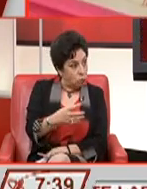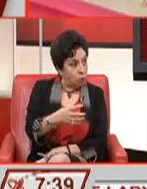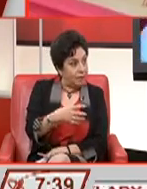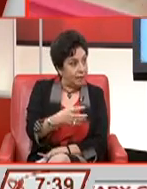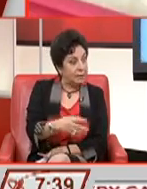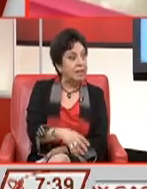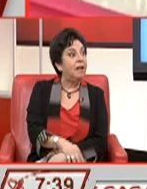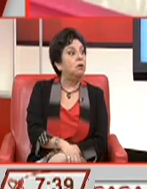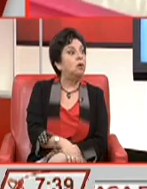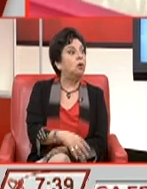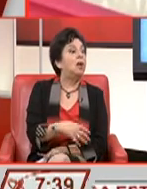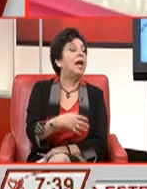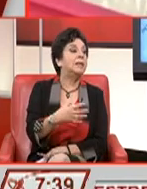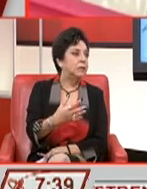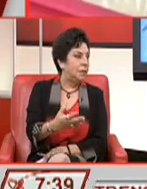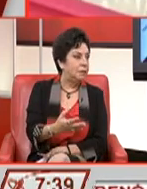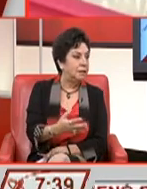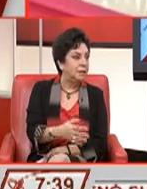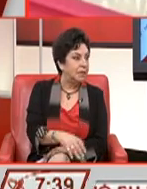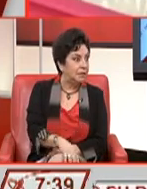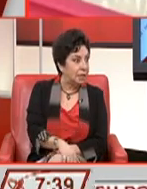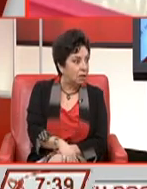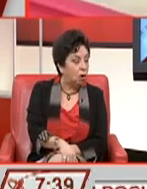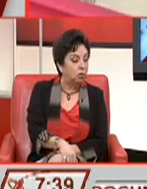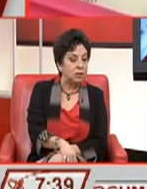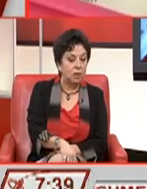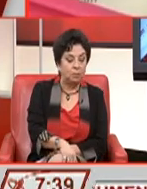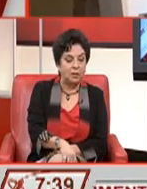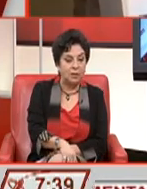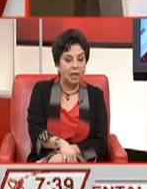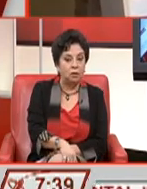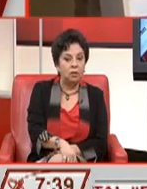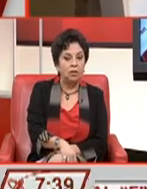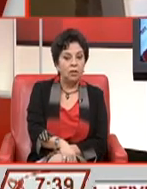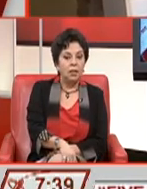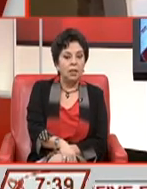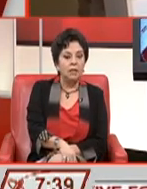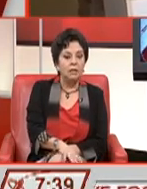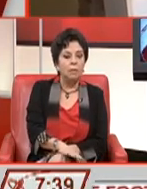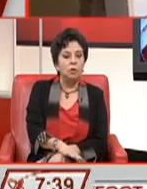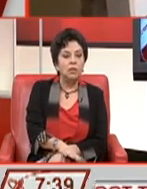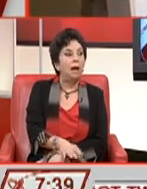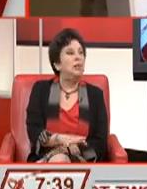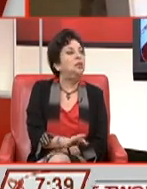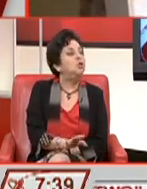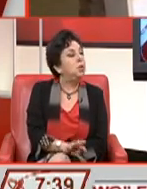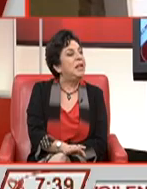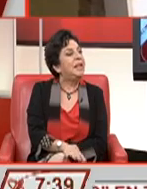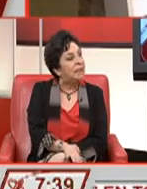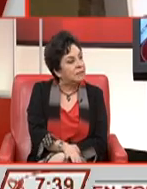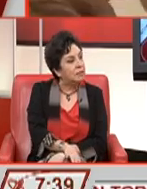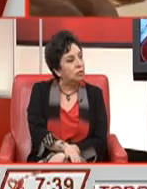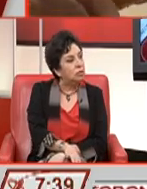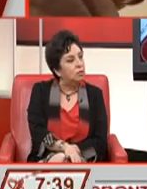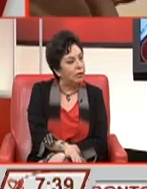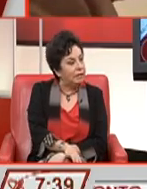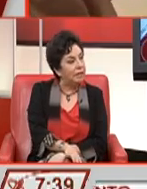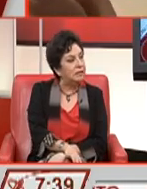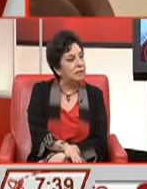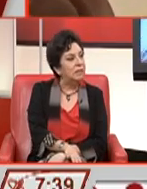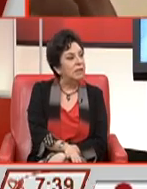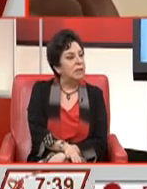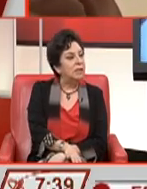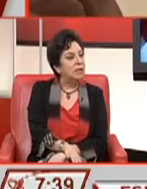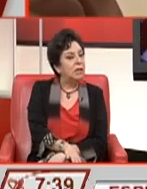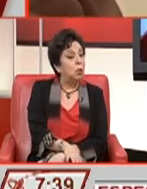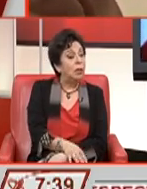cada uno en cada estado, o las dependencias del Liconza por estado, estamos hablando de un ejército de